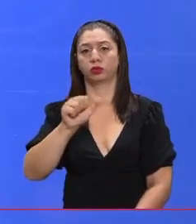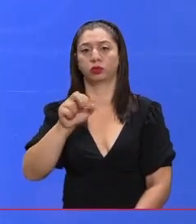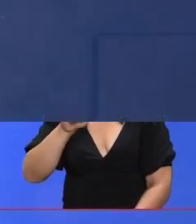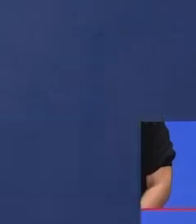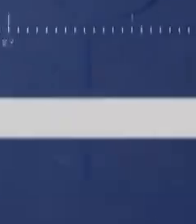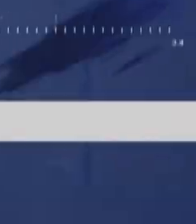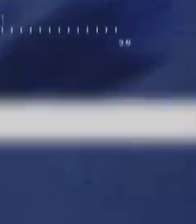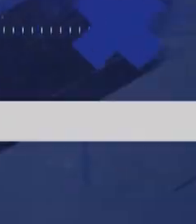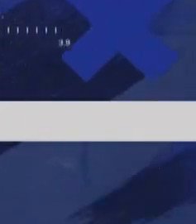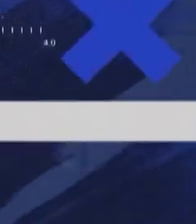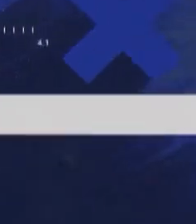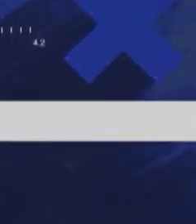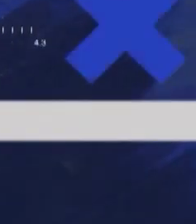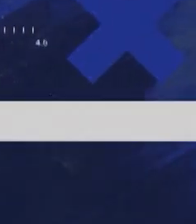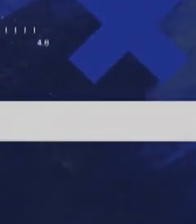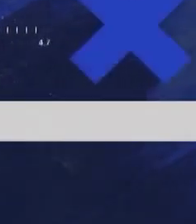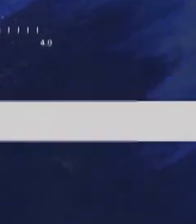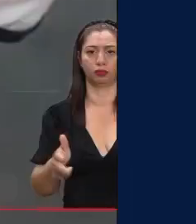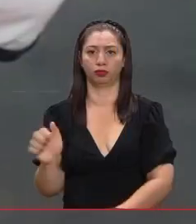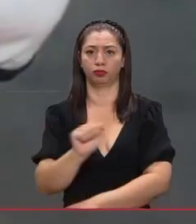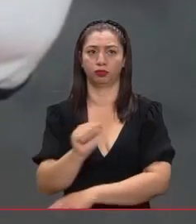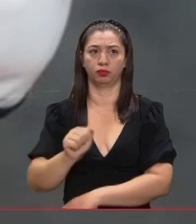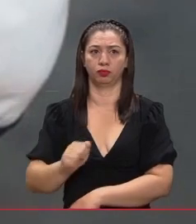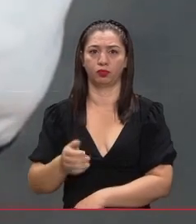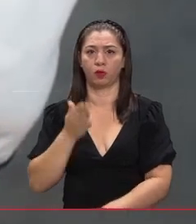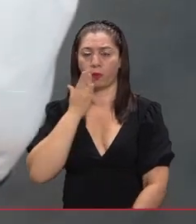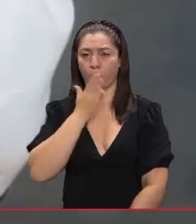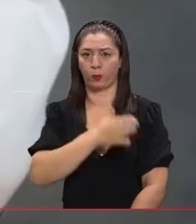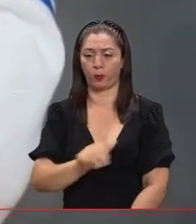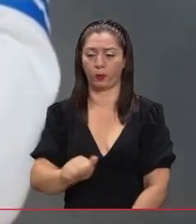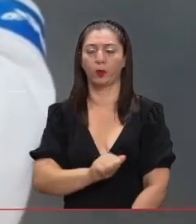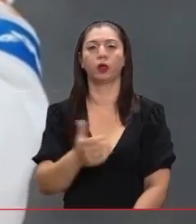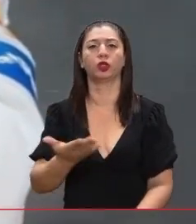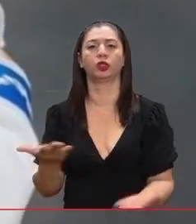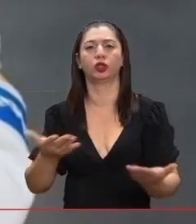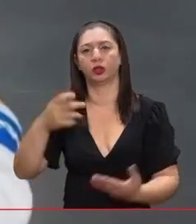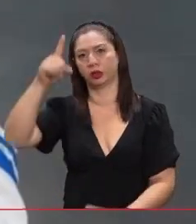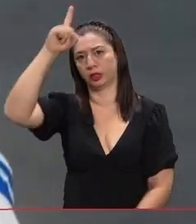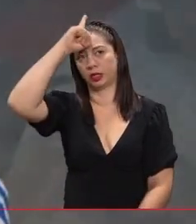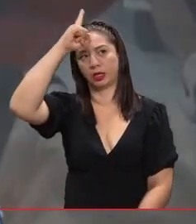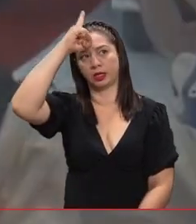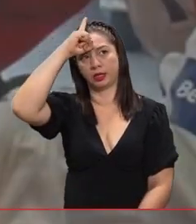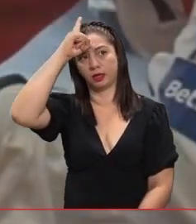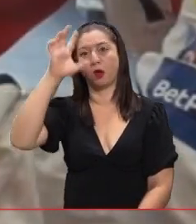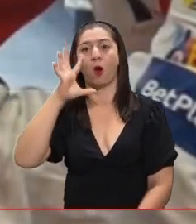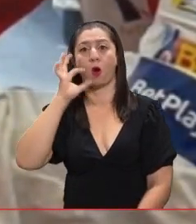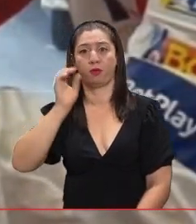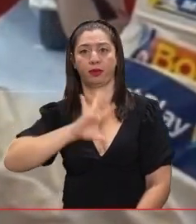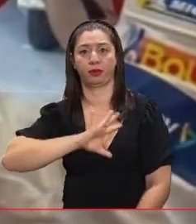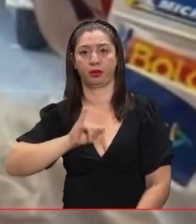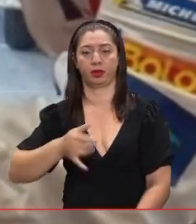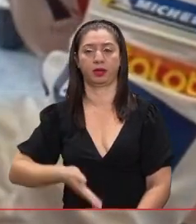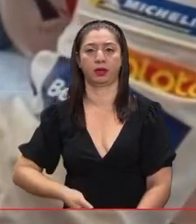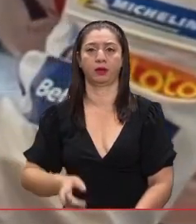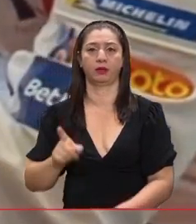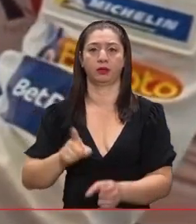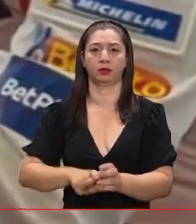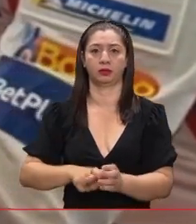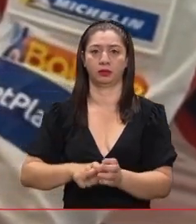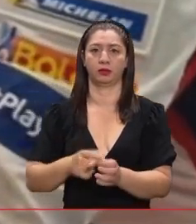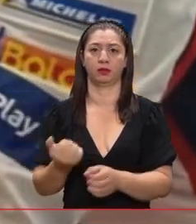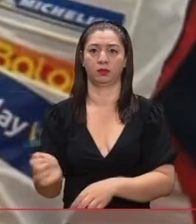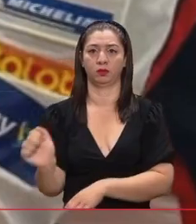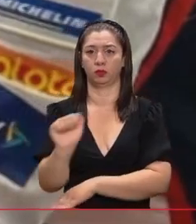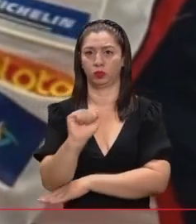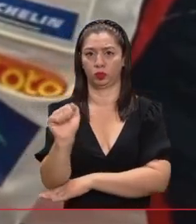El piloto vallecaucano competirá en la Prototype CAC en Alemania. El caleño correrá para la escudería GVO